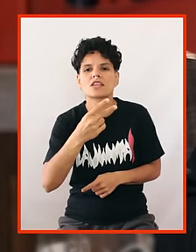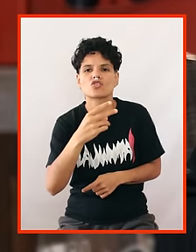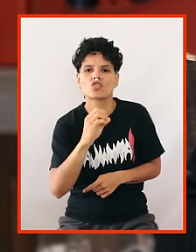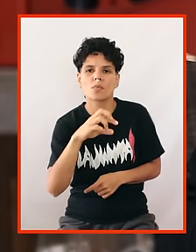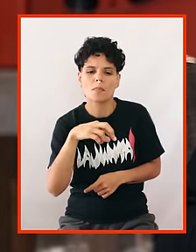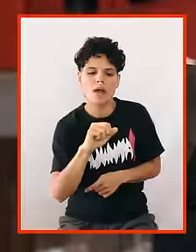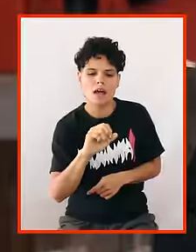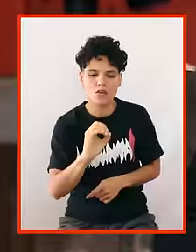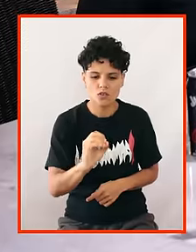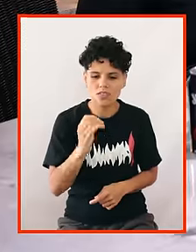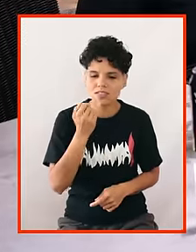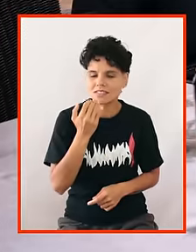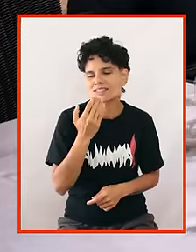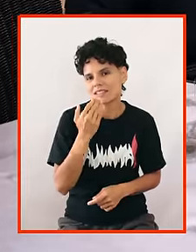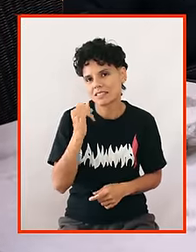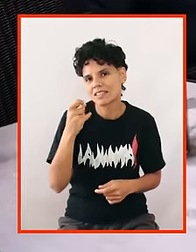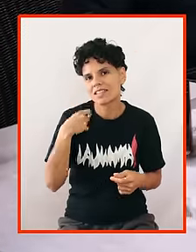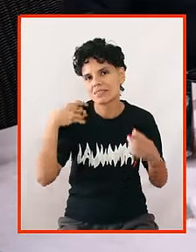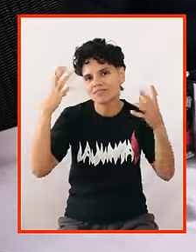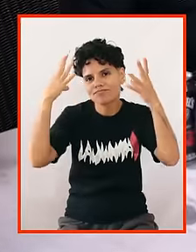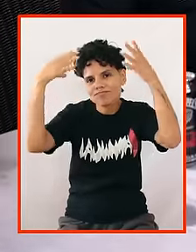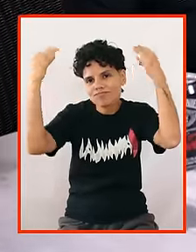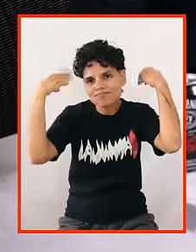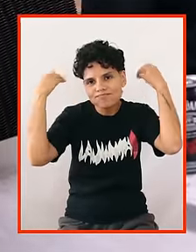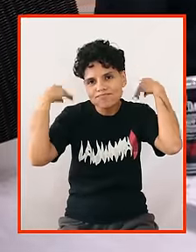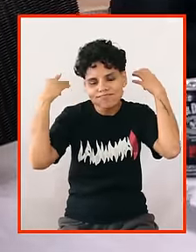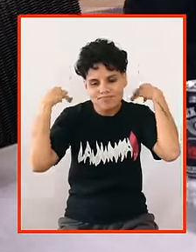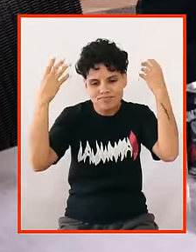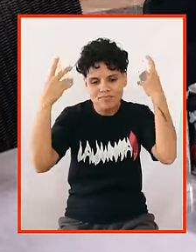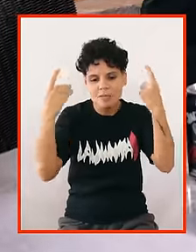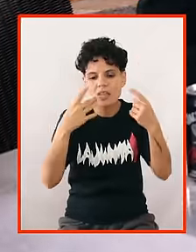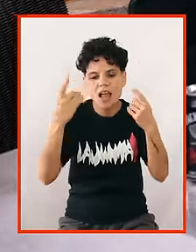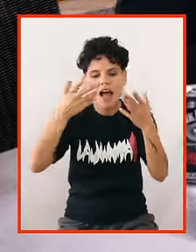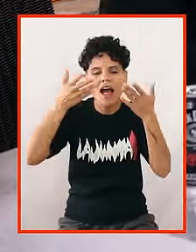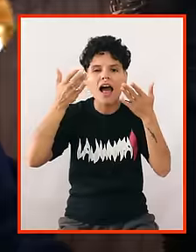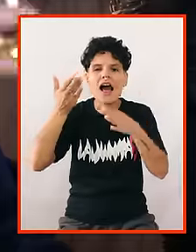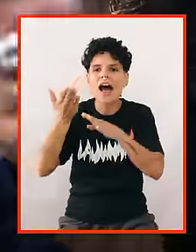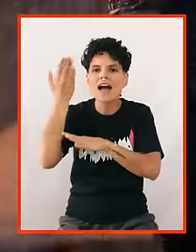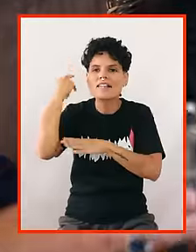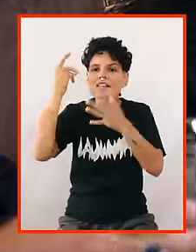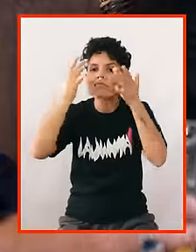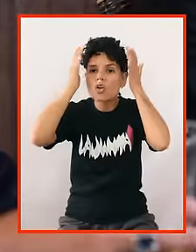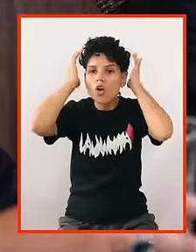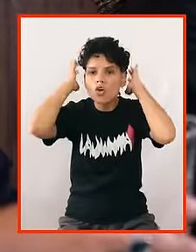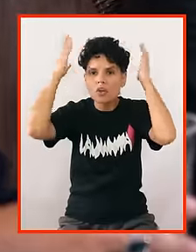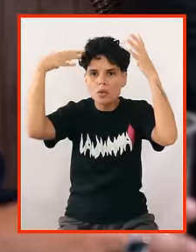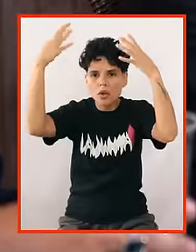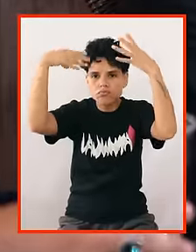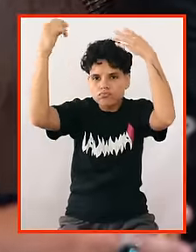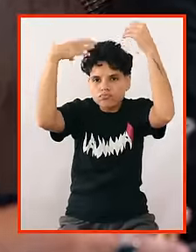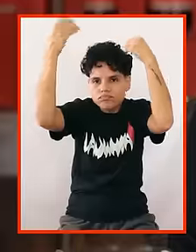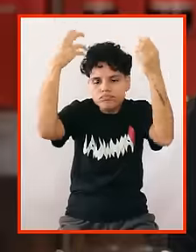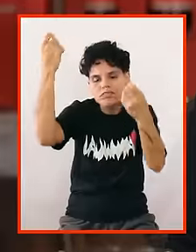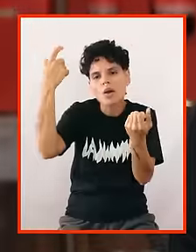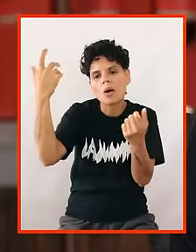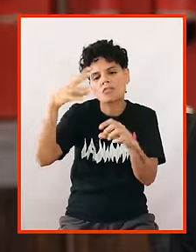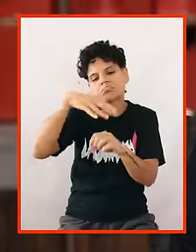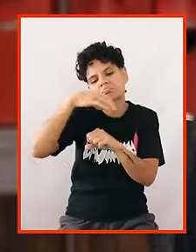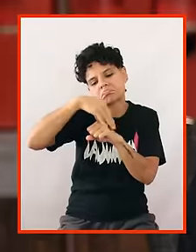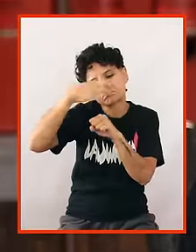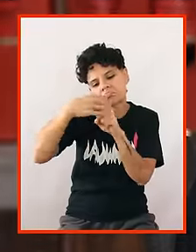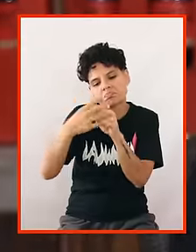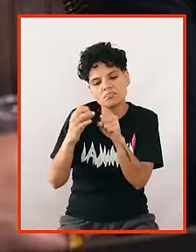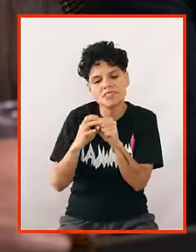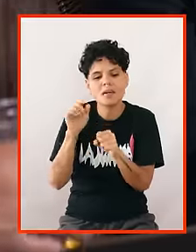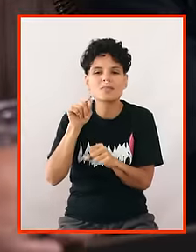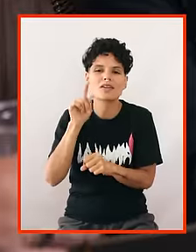acuerdo que a ti te decían Chovino porque tenía yo un... Sí, vos, sí. ¿Ah? ¿Tenía? Cuando tenía Chovino. No, tenía el pelo cortito y era como... Tenía como aquí un...